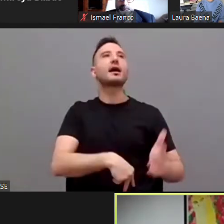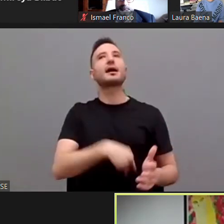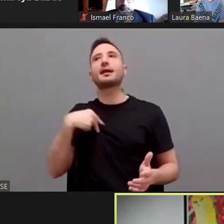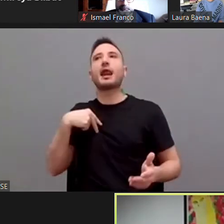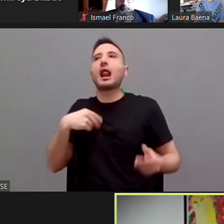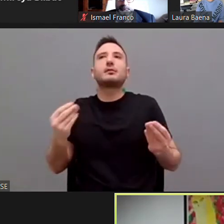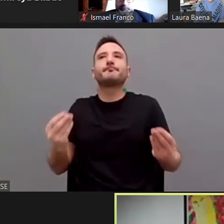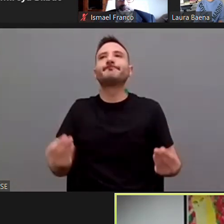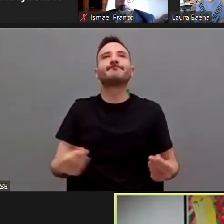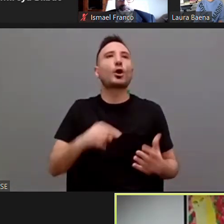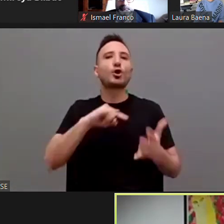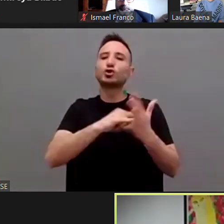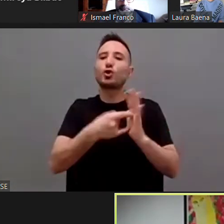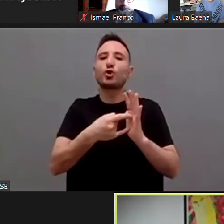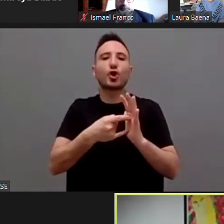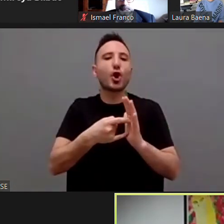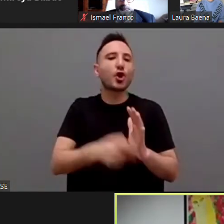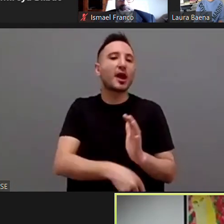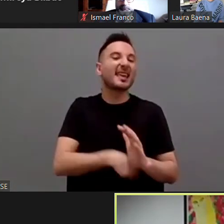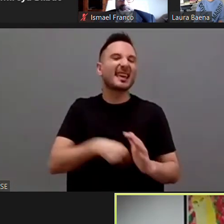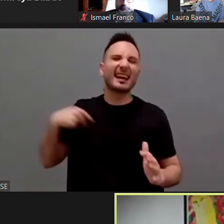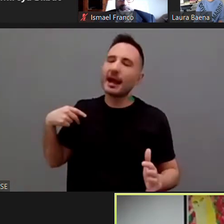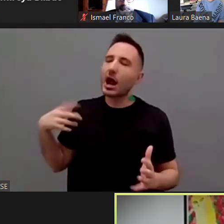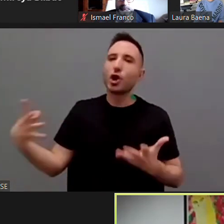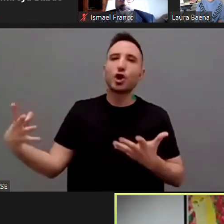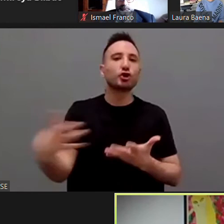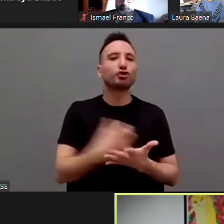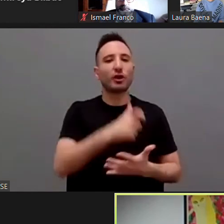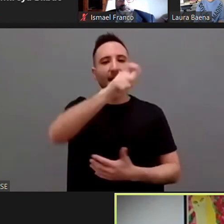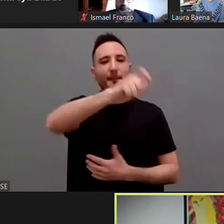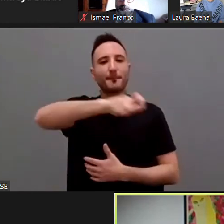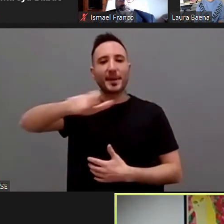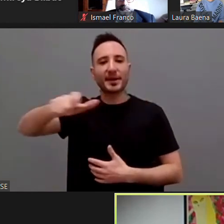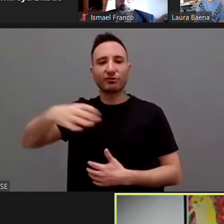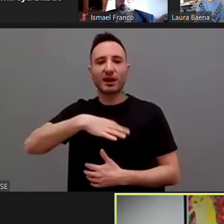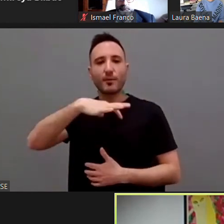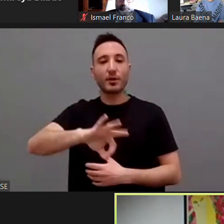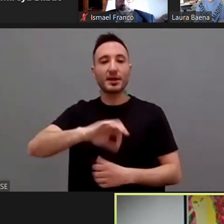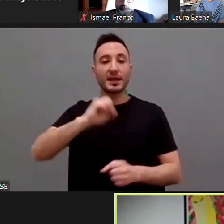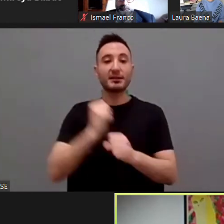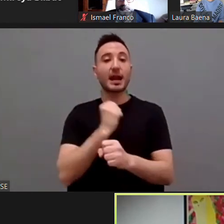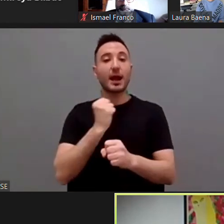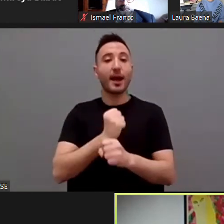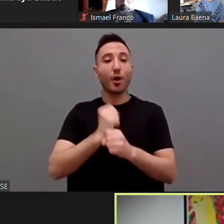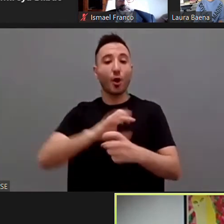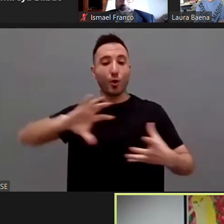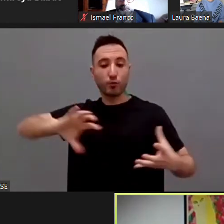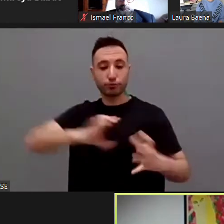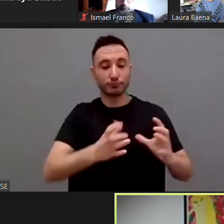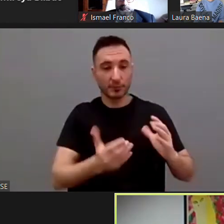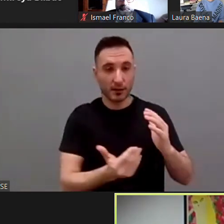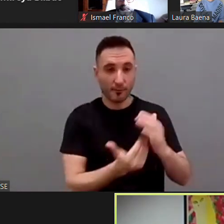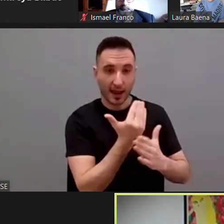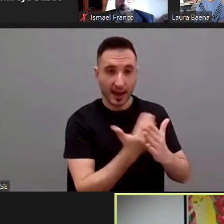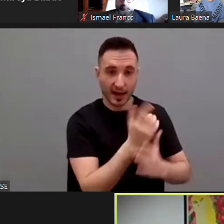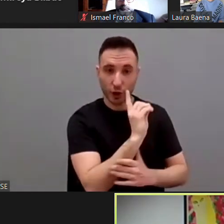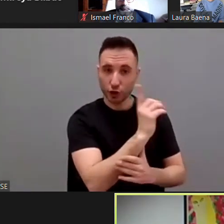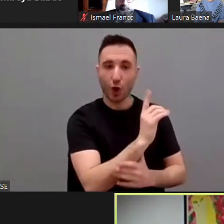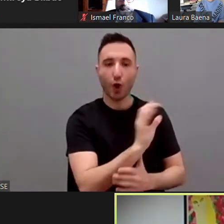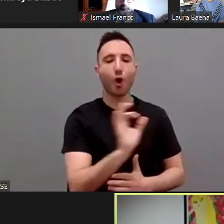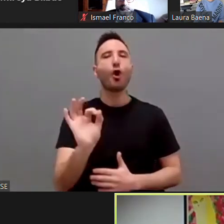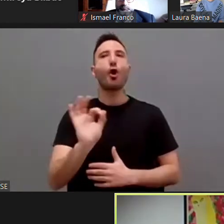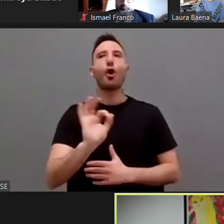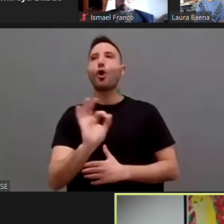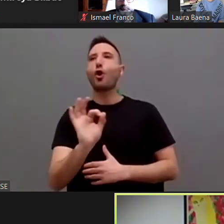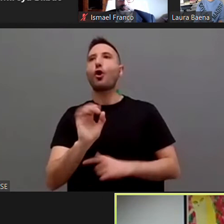una solución en la que todo el mundo pueda tener el trabajo concentrado en la mañana, por ejemplo, o a